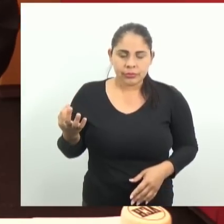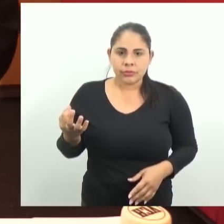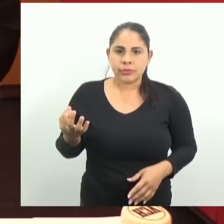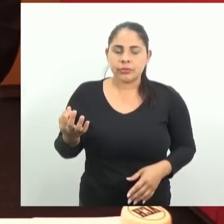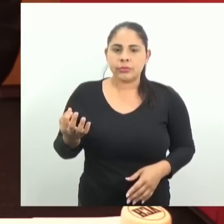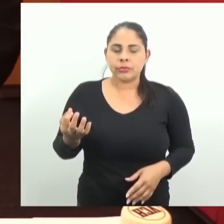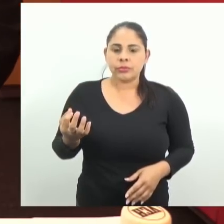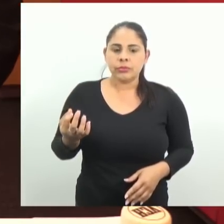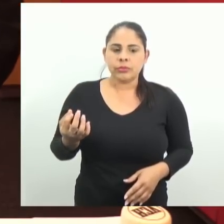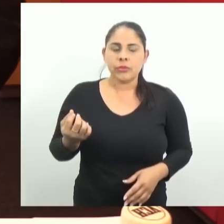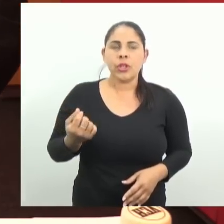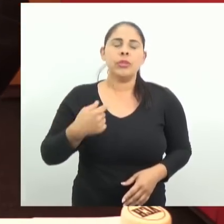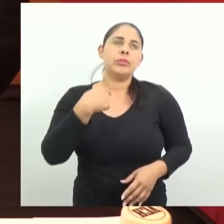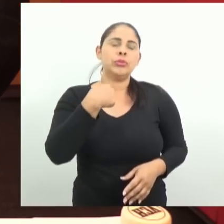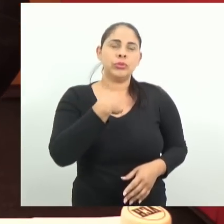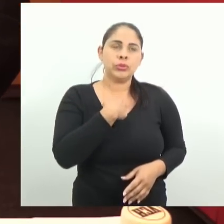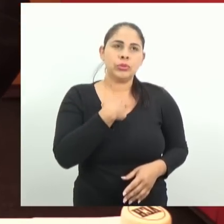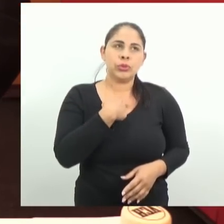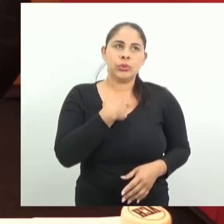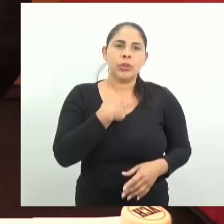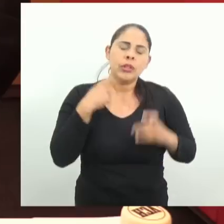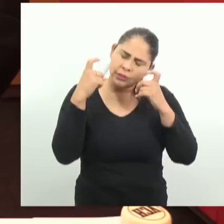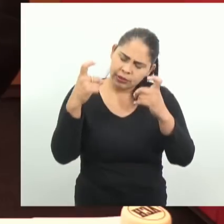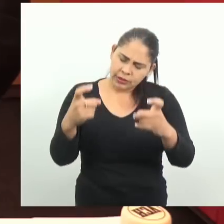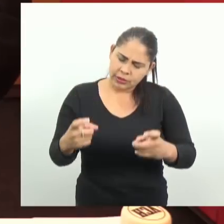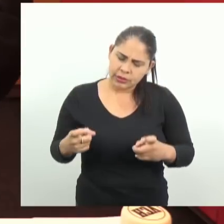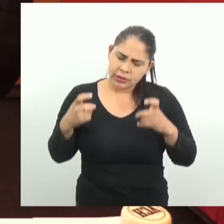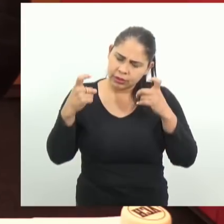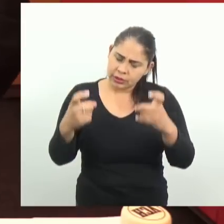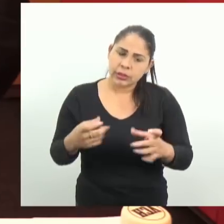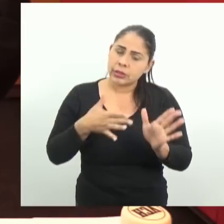no sé, lo intentaré, pero casi me siento